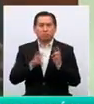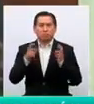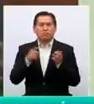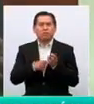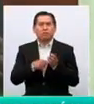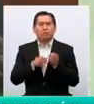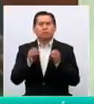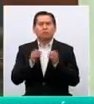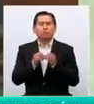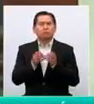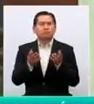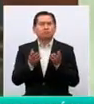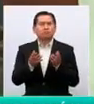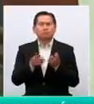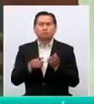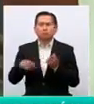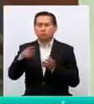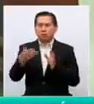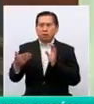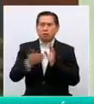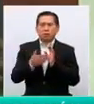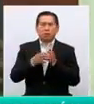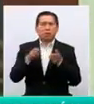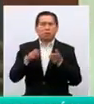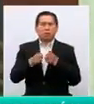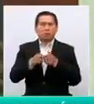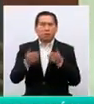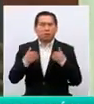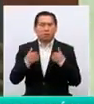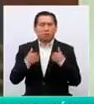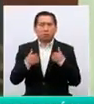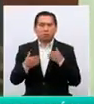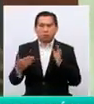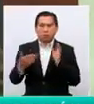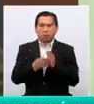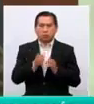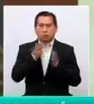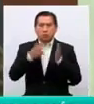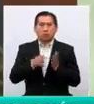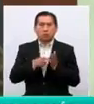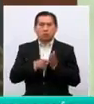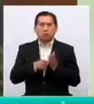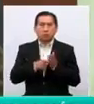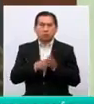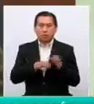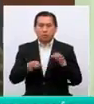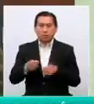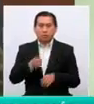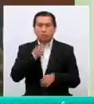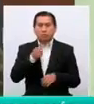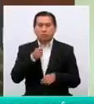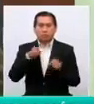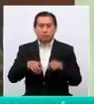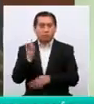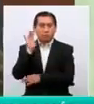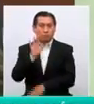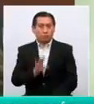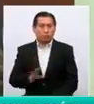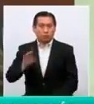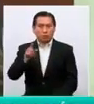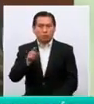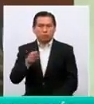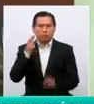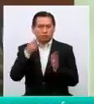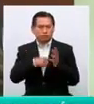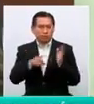refiere a las acusaciones que se puedan dar contra un periodista y la actividad periodística de nuestro país están